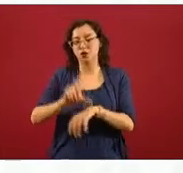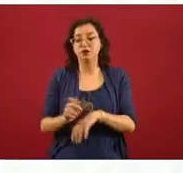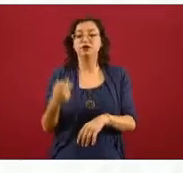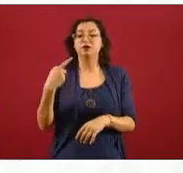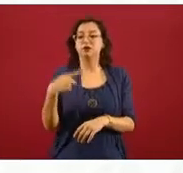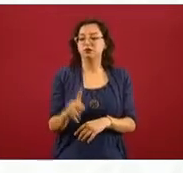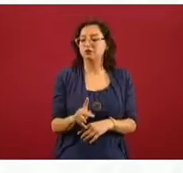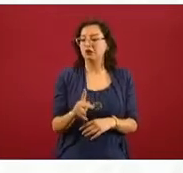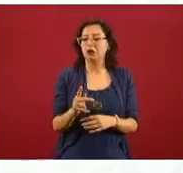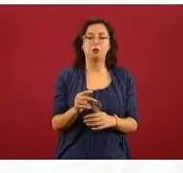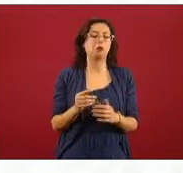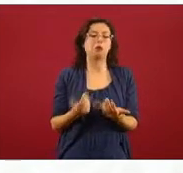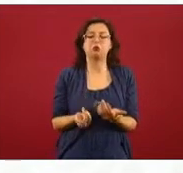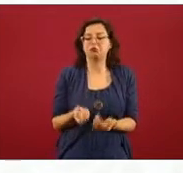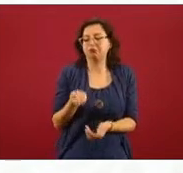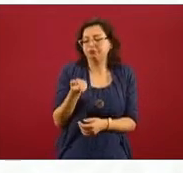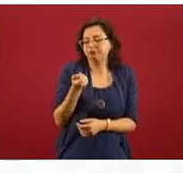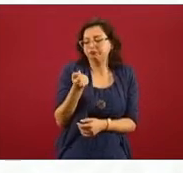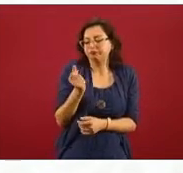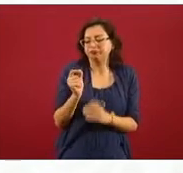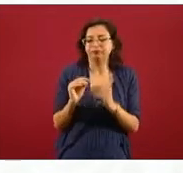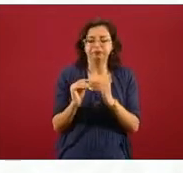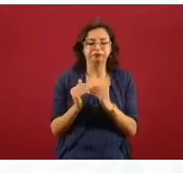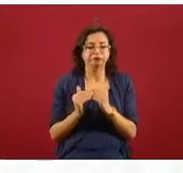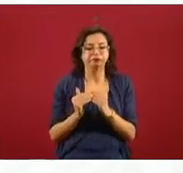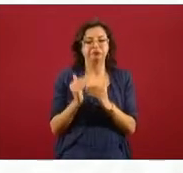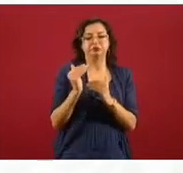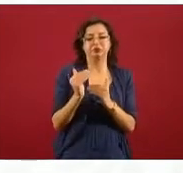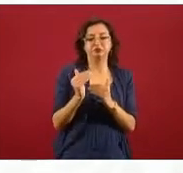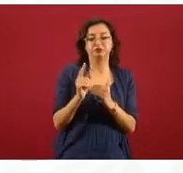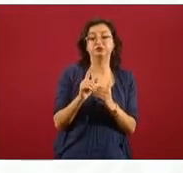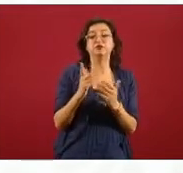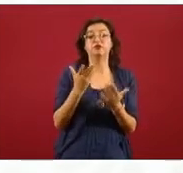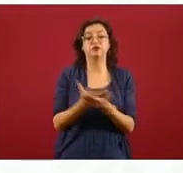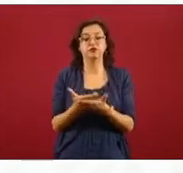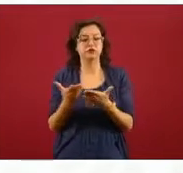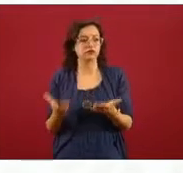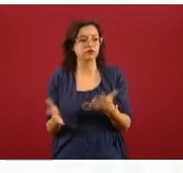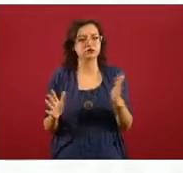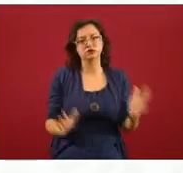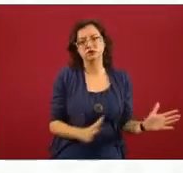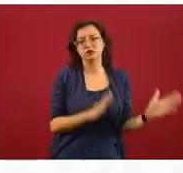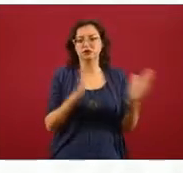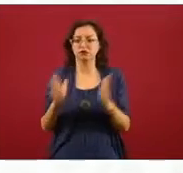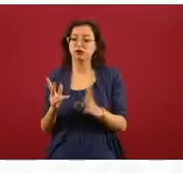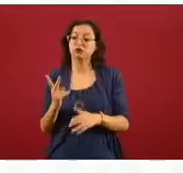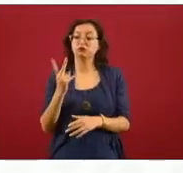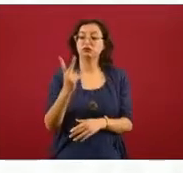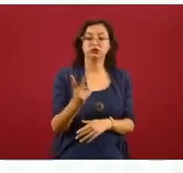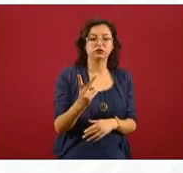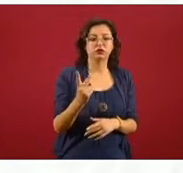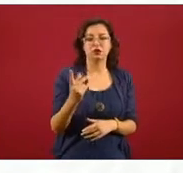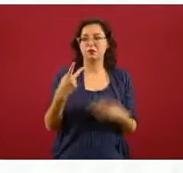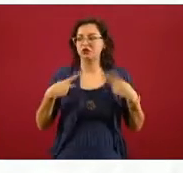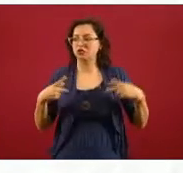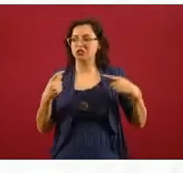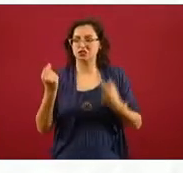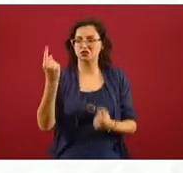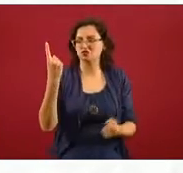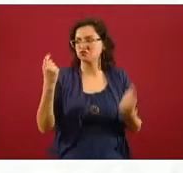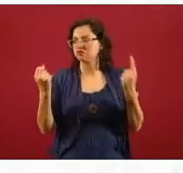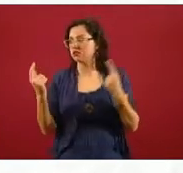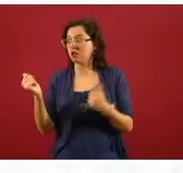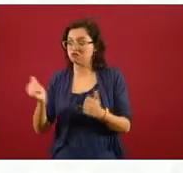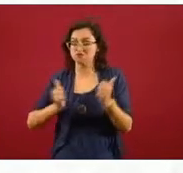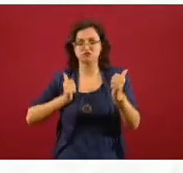estacional es un aumento muy pequeño. Cuando se declara la fase 2, se ve que algunos quisieron aumentar